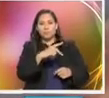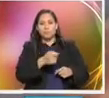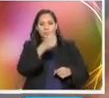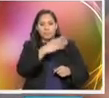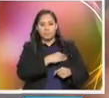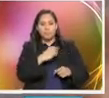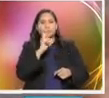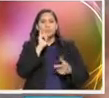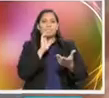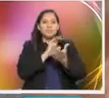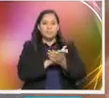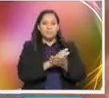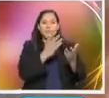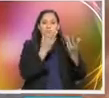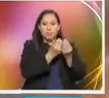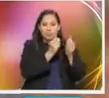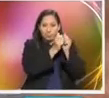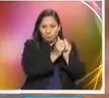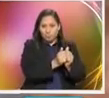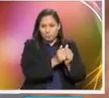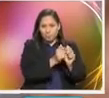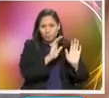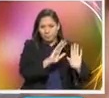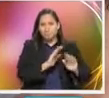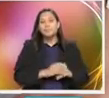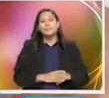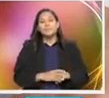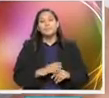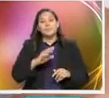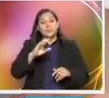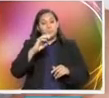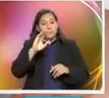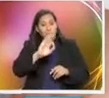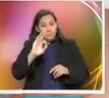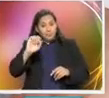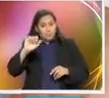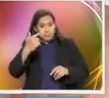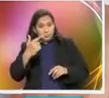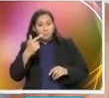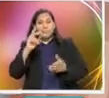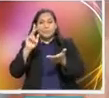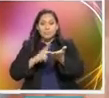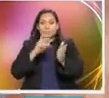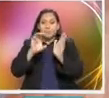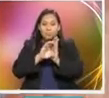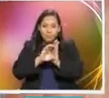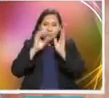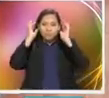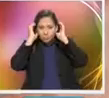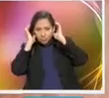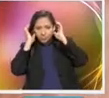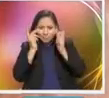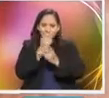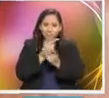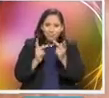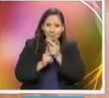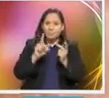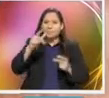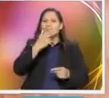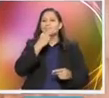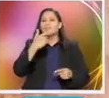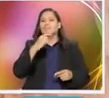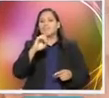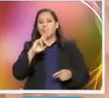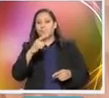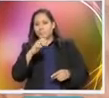hijo y su esposa de ese momento, ¿no? Entonces en 67 ya regresan al estudio y le dicen a su productor, al legendario George Martin,